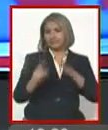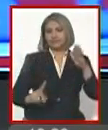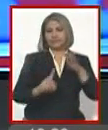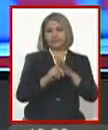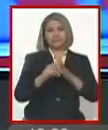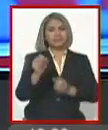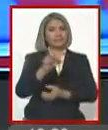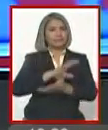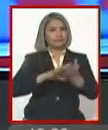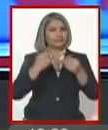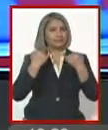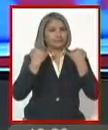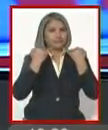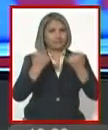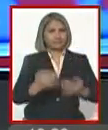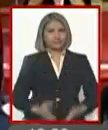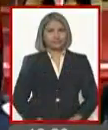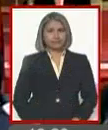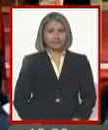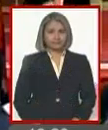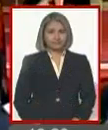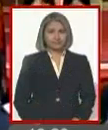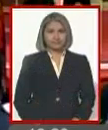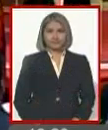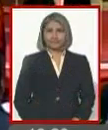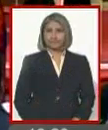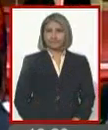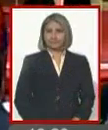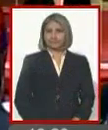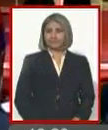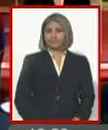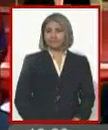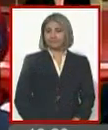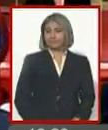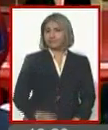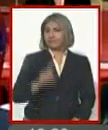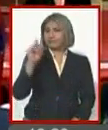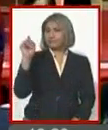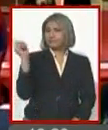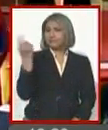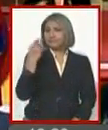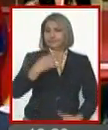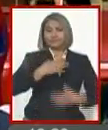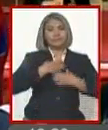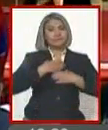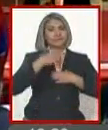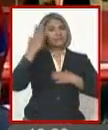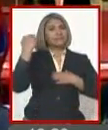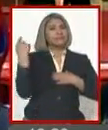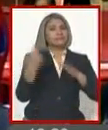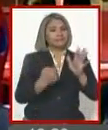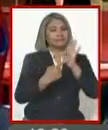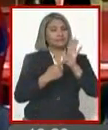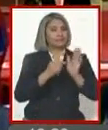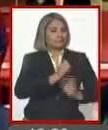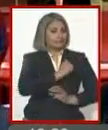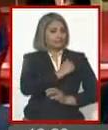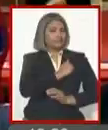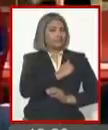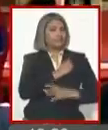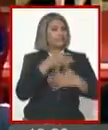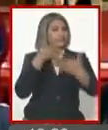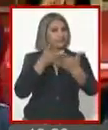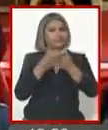generó varias repercusiones escuchemos y usen alboroto simplemente para mostrar su carácter